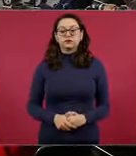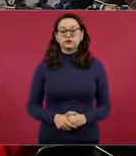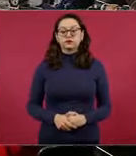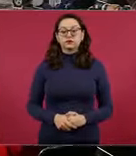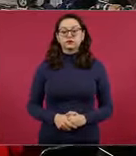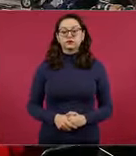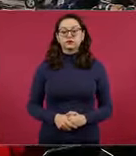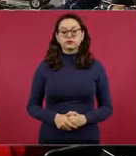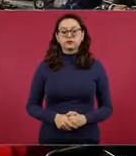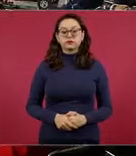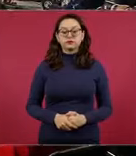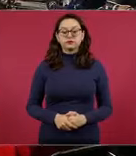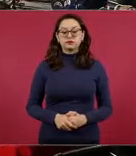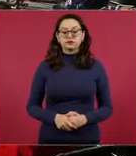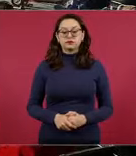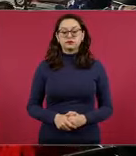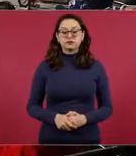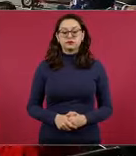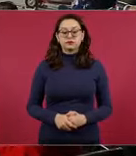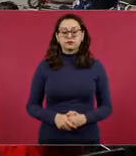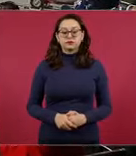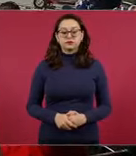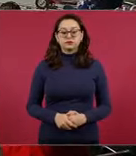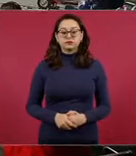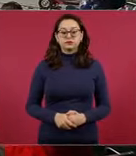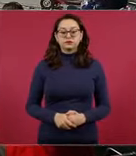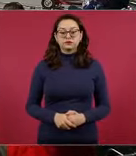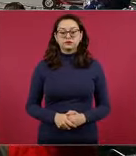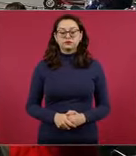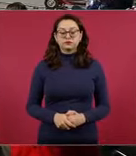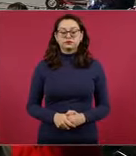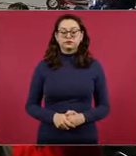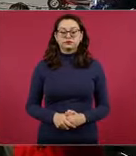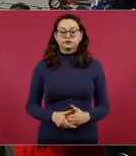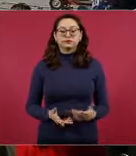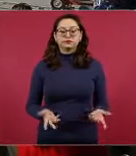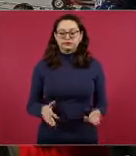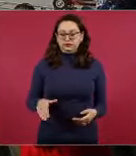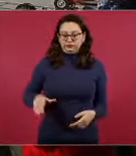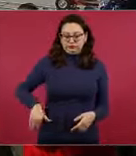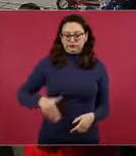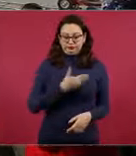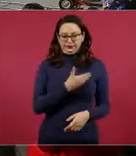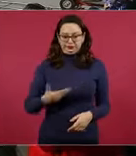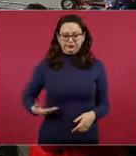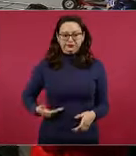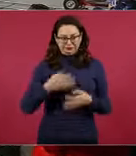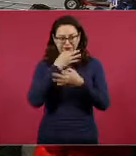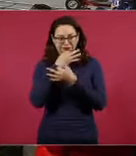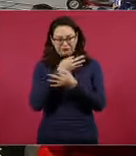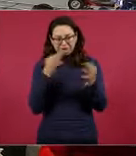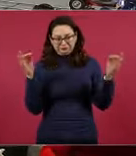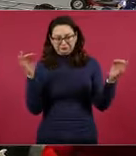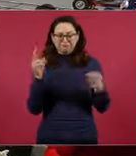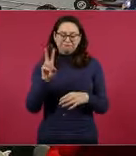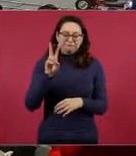Como ya señaló el señor presidente, vamos hoy a comunicar, tanto en